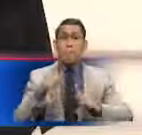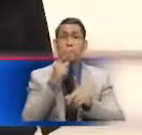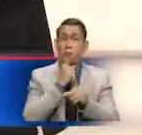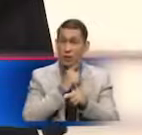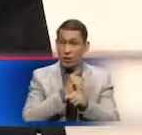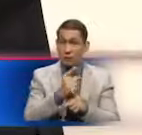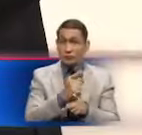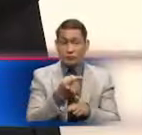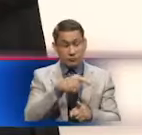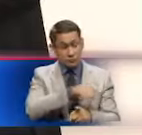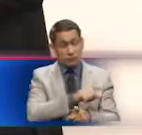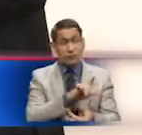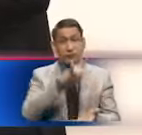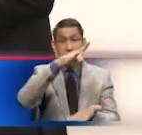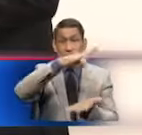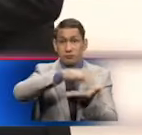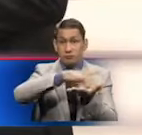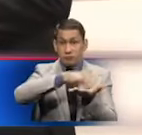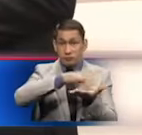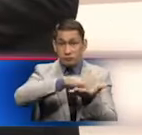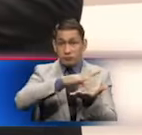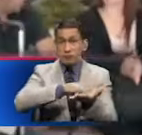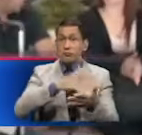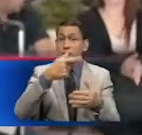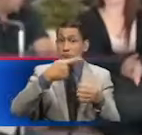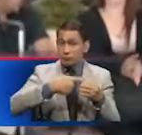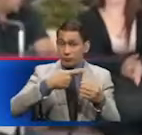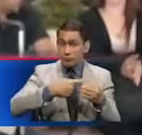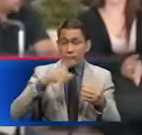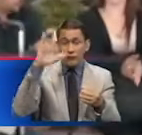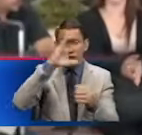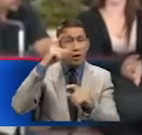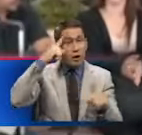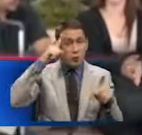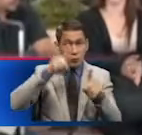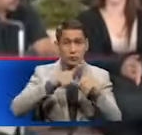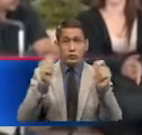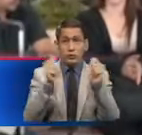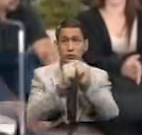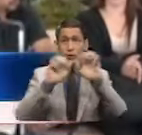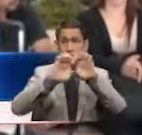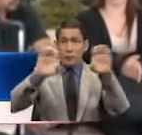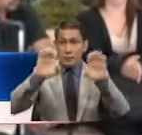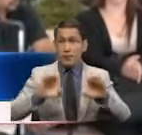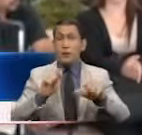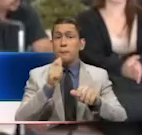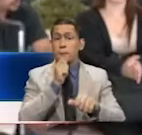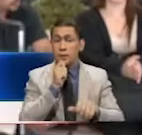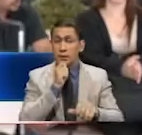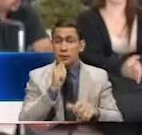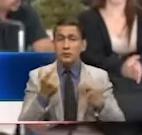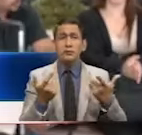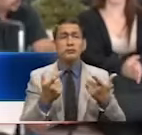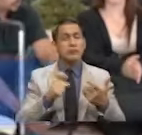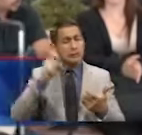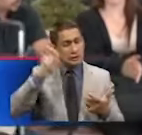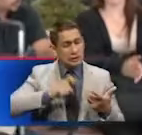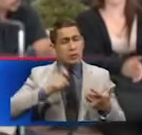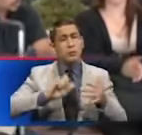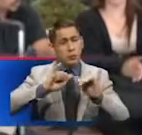y la colaboración con el sector privado en otros ámbitos. Es importante mantenerse en ese nivel